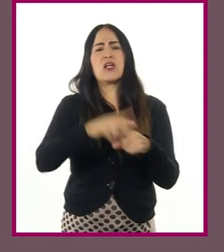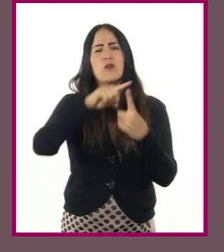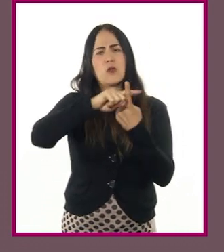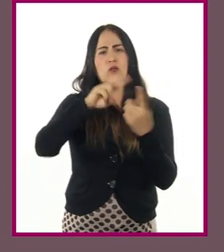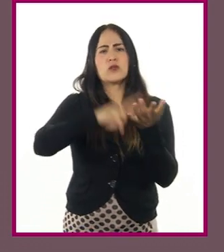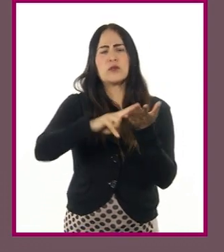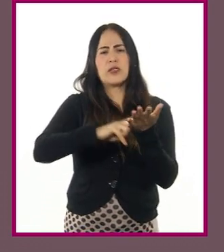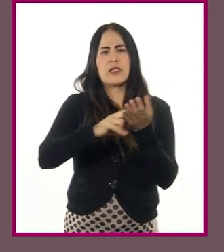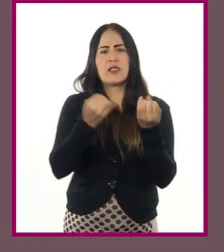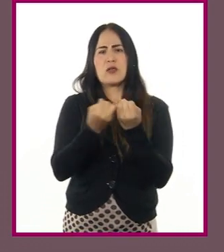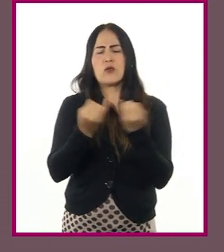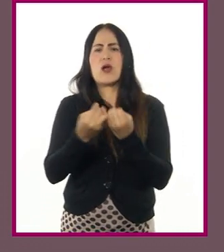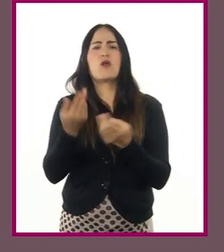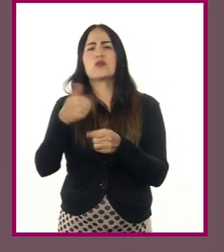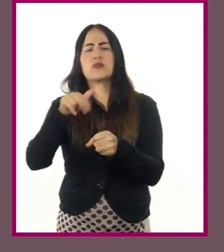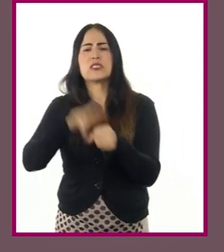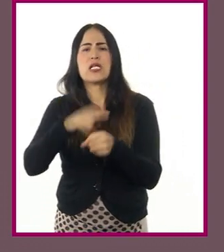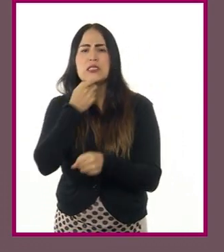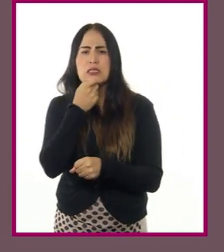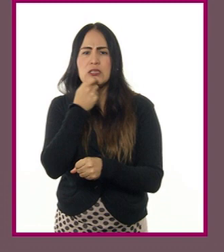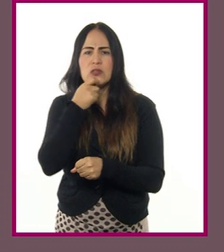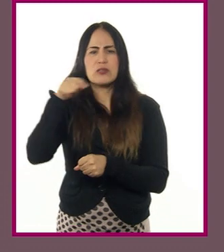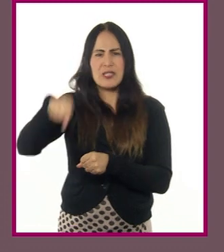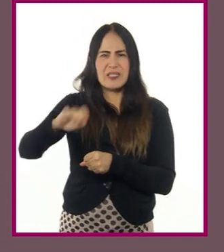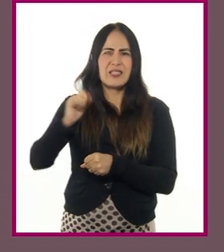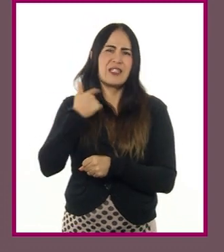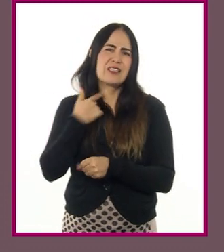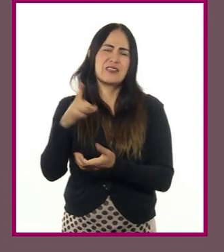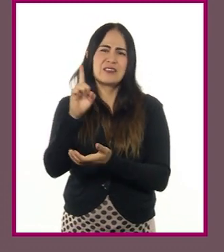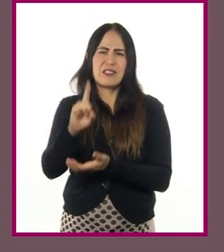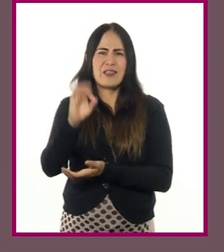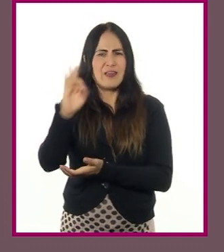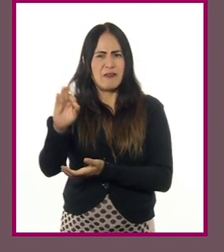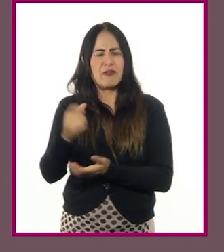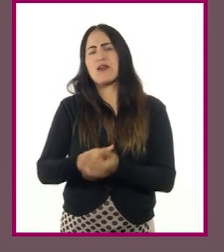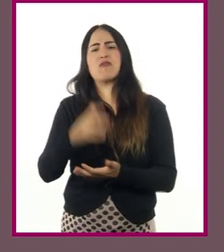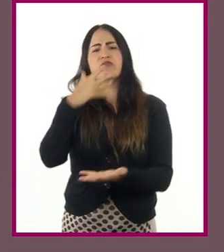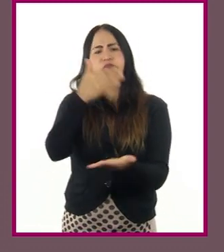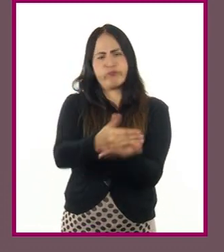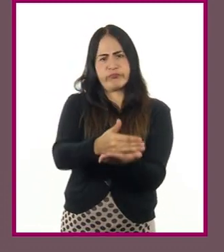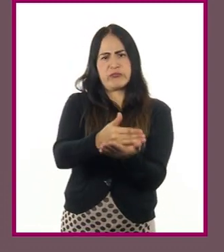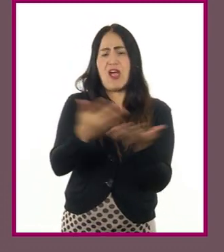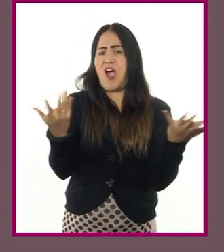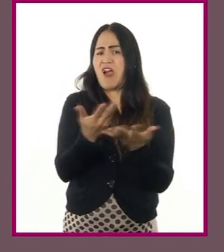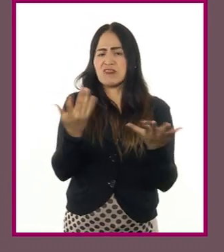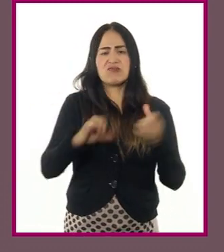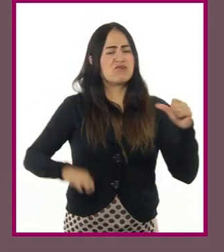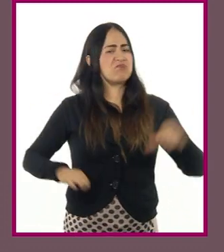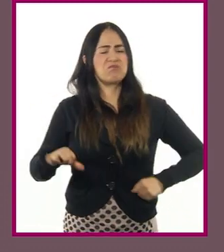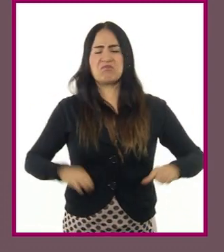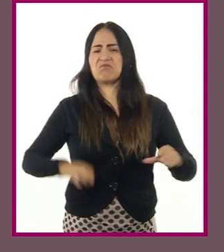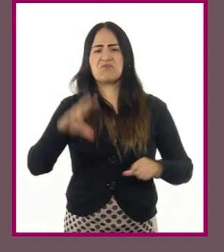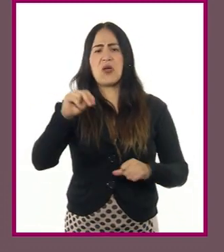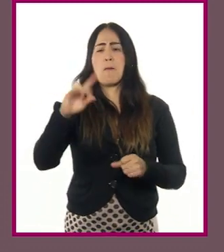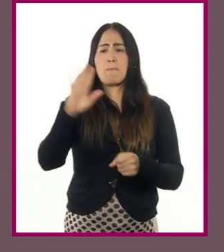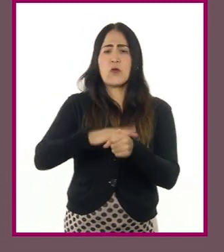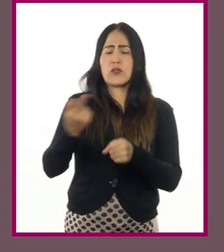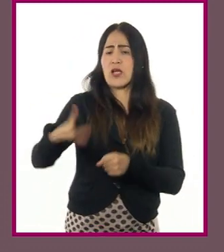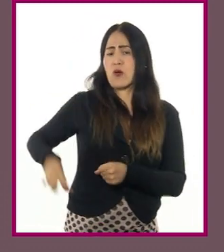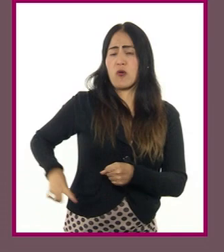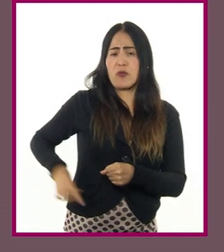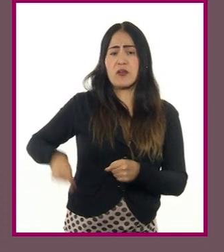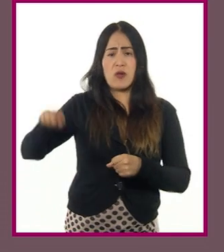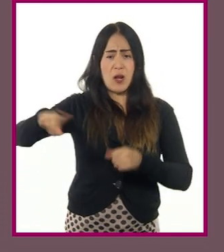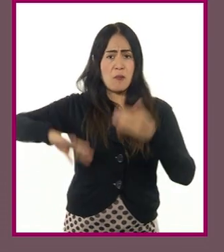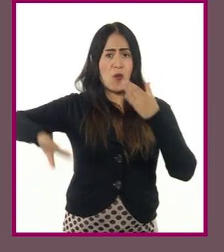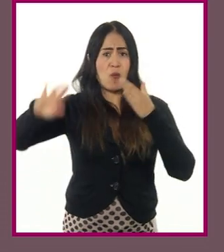entonces Departamento del Distrito Federal suspendieron actividades por el incumplimiento del acuerdo presidencial donde el